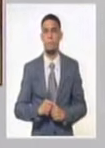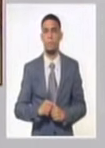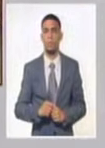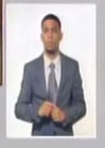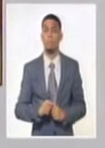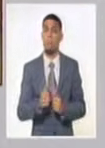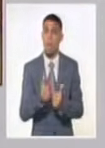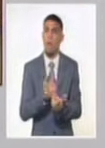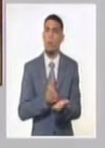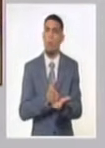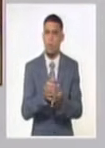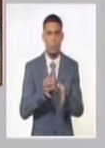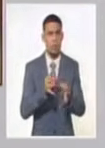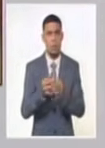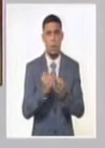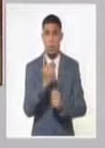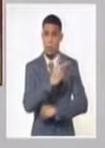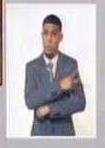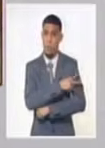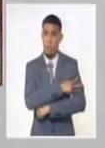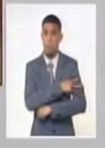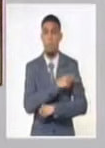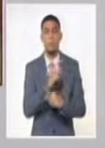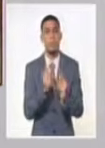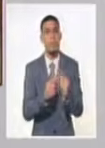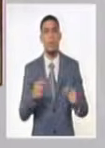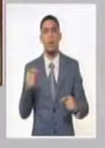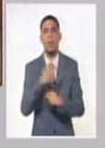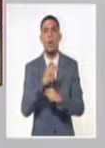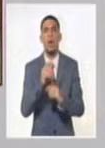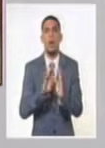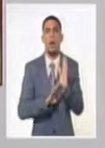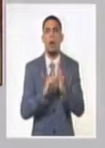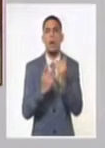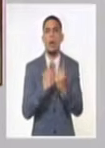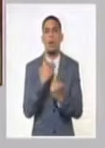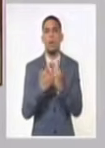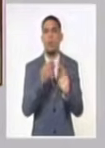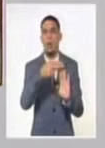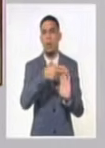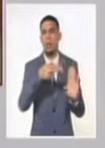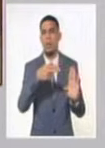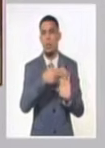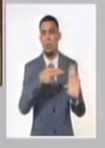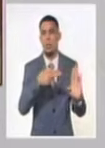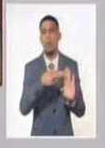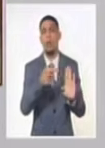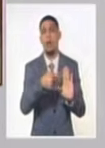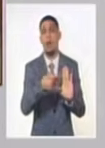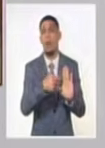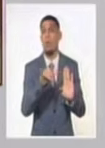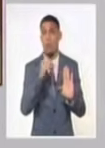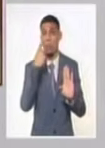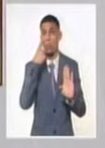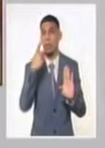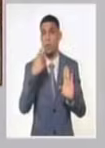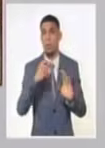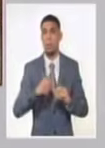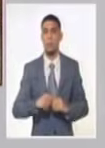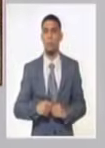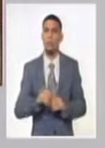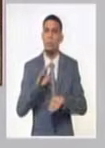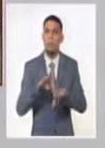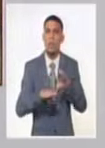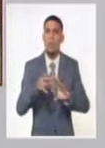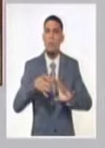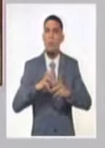su funcionamiento priorizando el avance en aquellas asignaturas y disciplinas en correspondencia con las adecuaciones curriculares